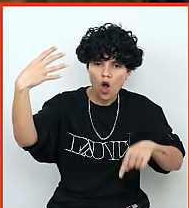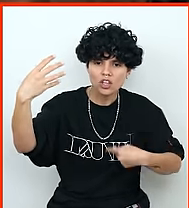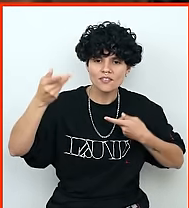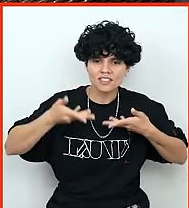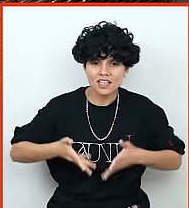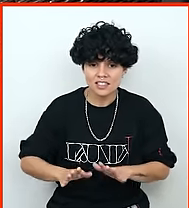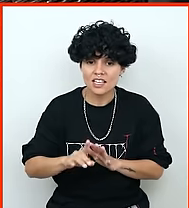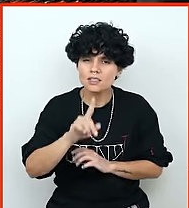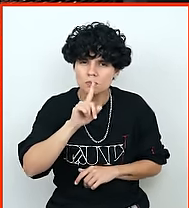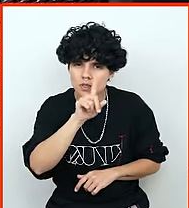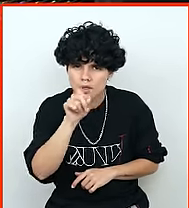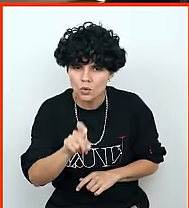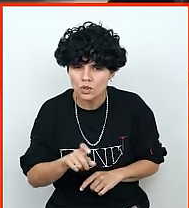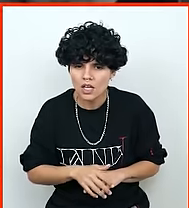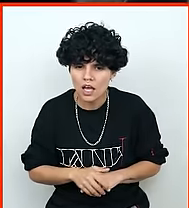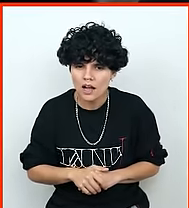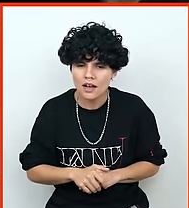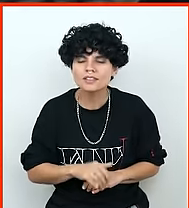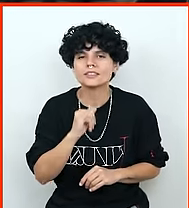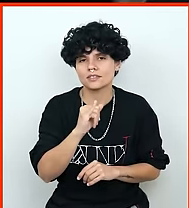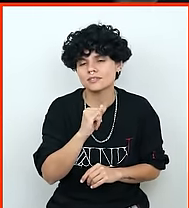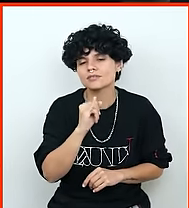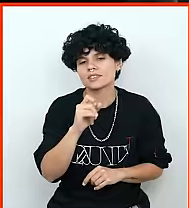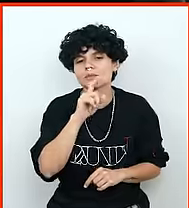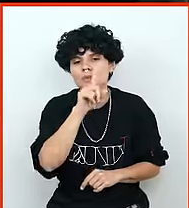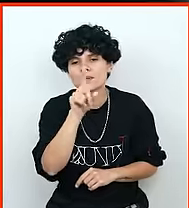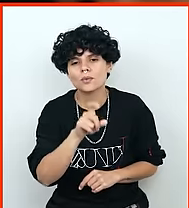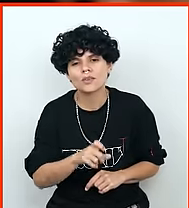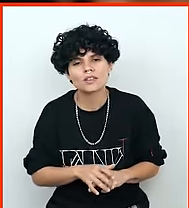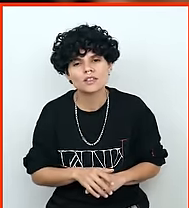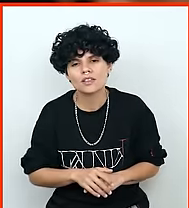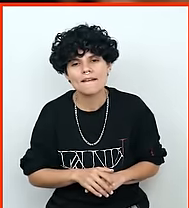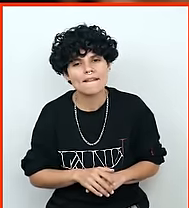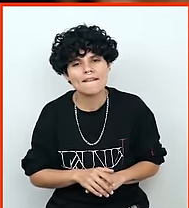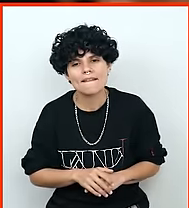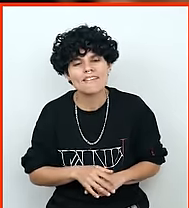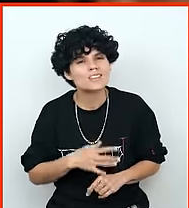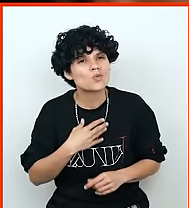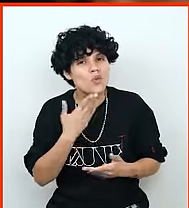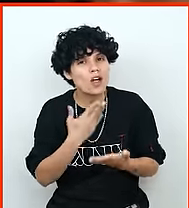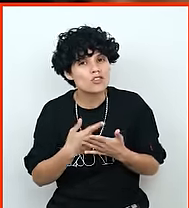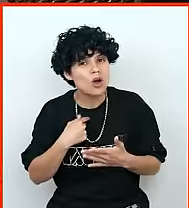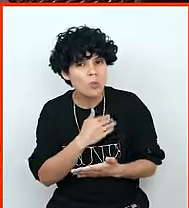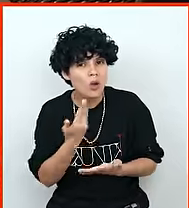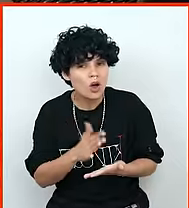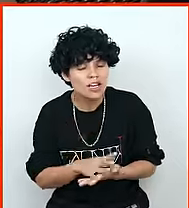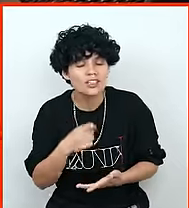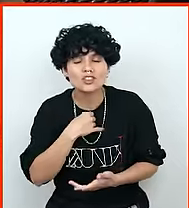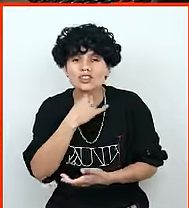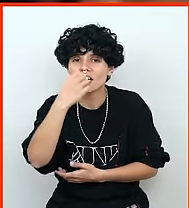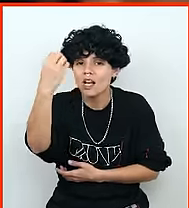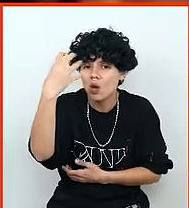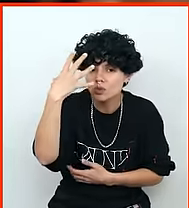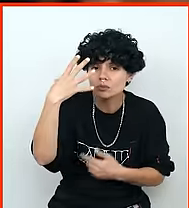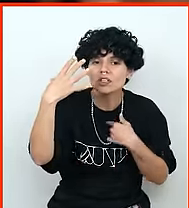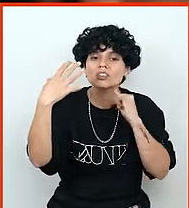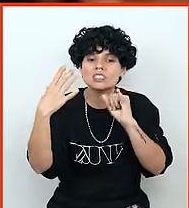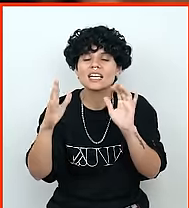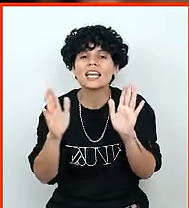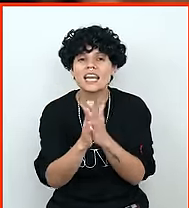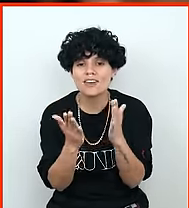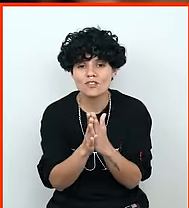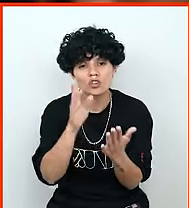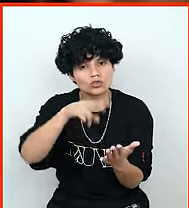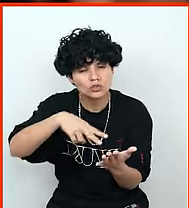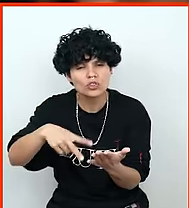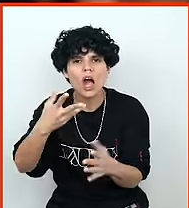Esta es una pregunta. Sí, también hay preguntas que te hacemos. Es que no me acuerdo haber visto la luz cuando morí, entonces no sabía. Pero por los libros que